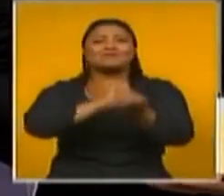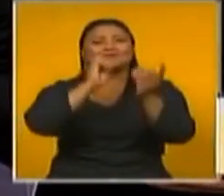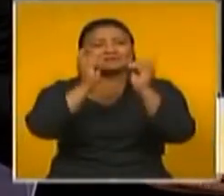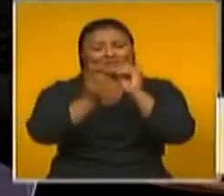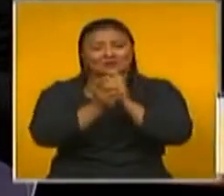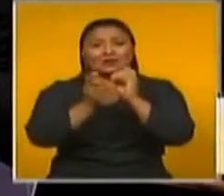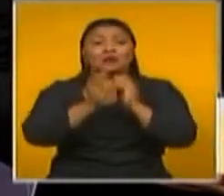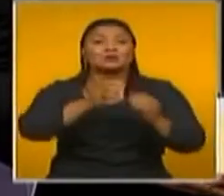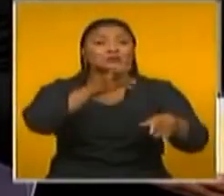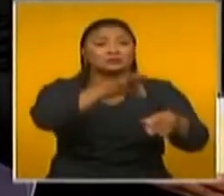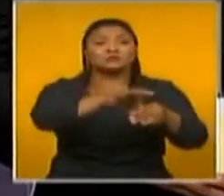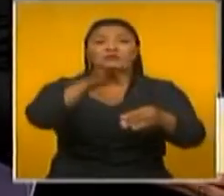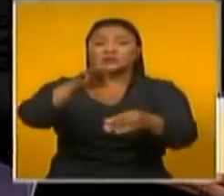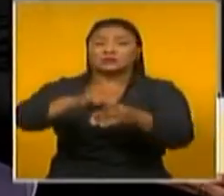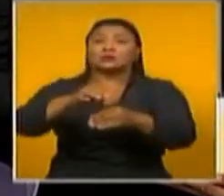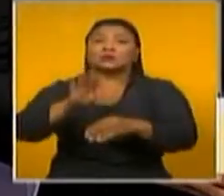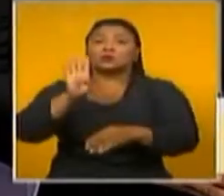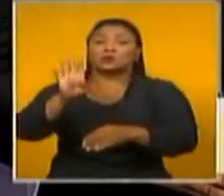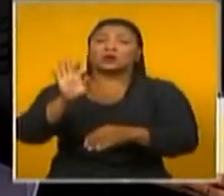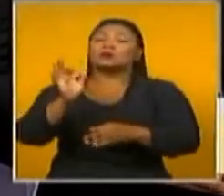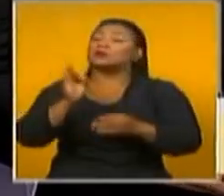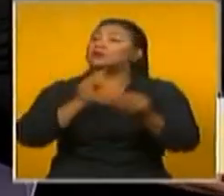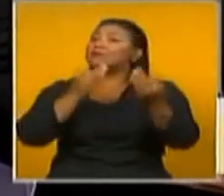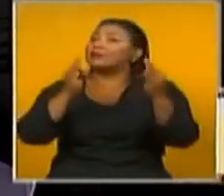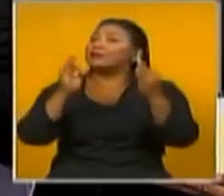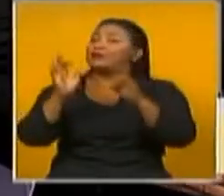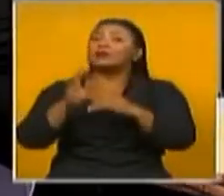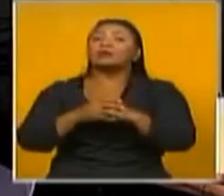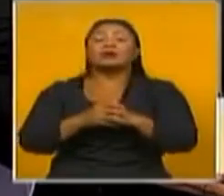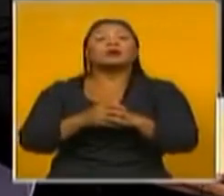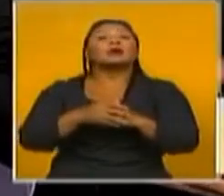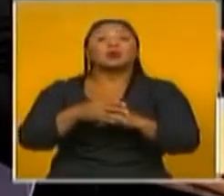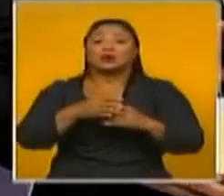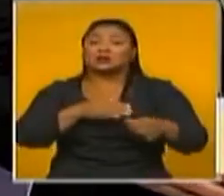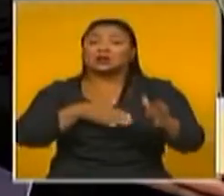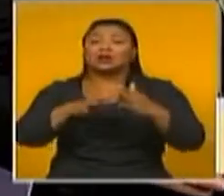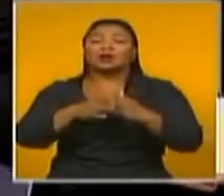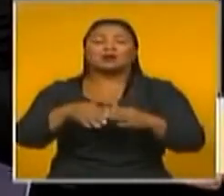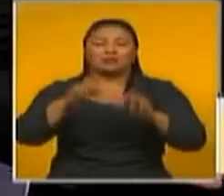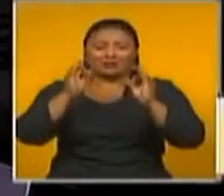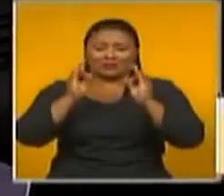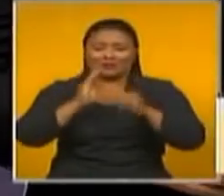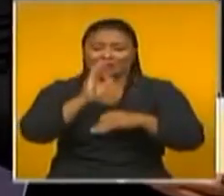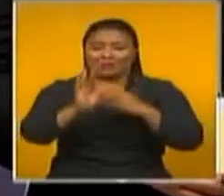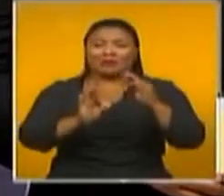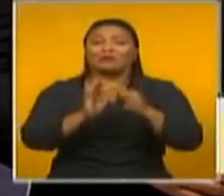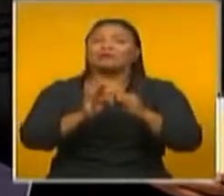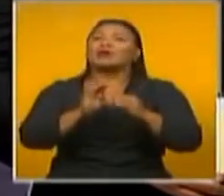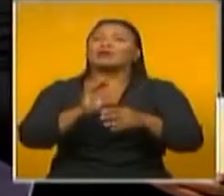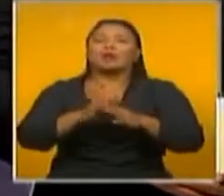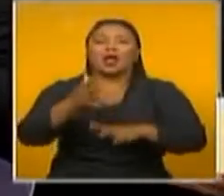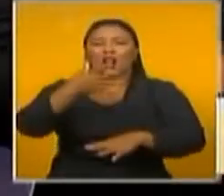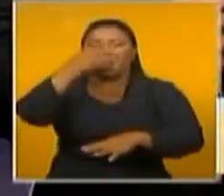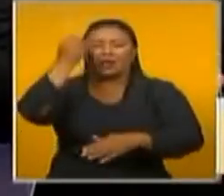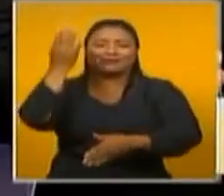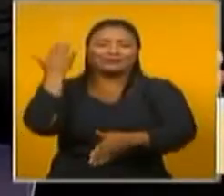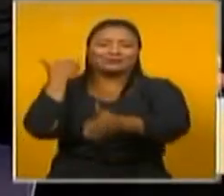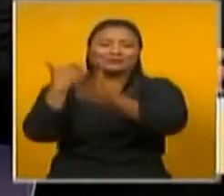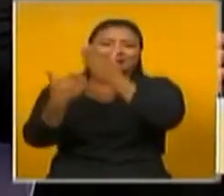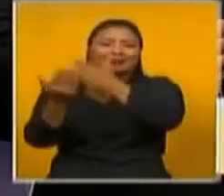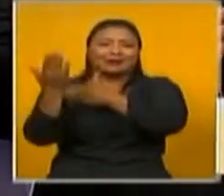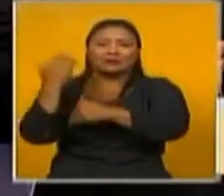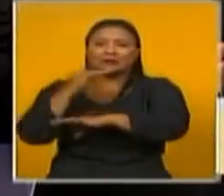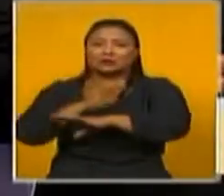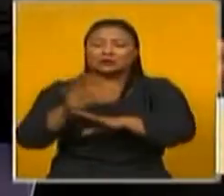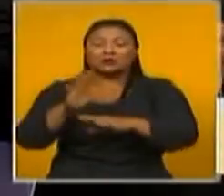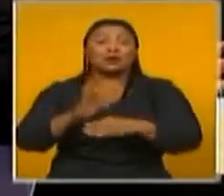La consulta popular del 4 de febrero es el camino adecuado para desterrar ese pasado. Consecuentes con